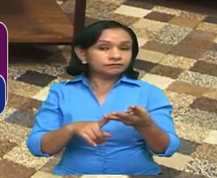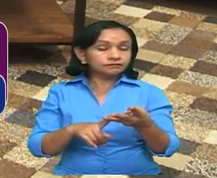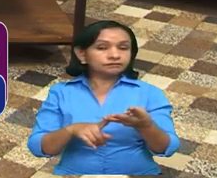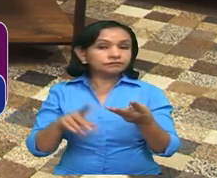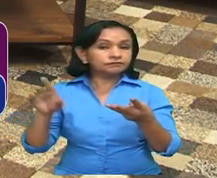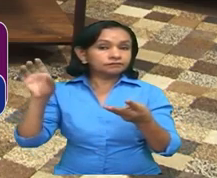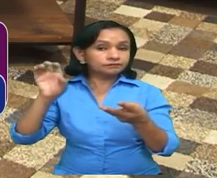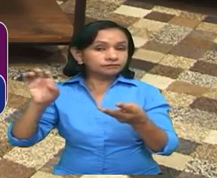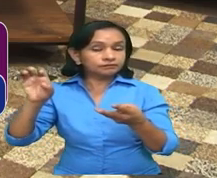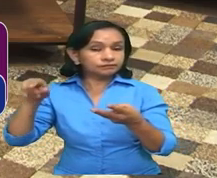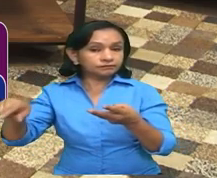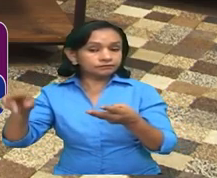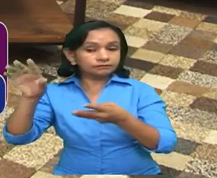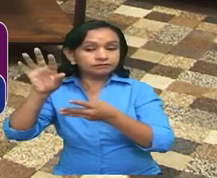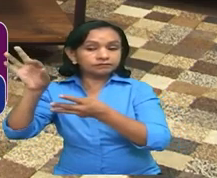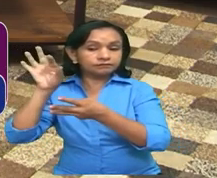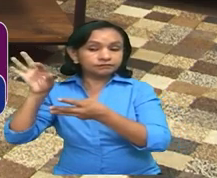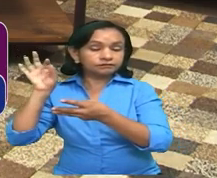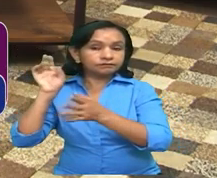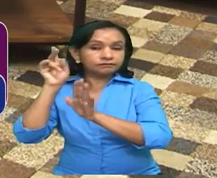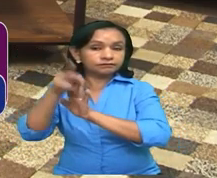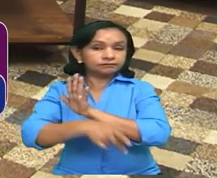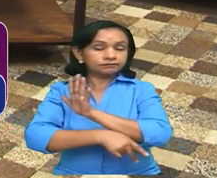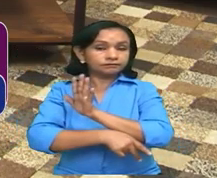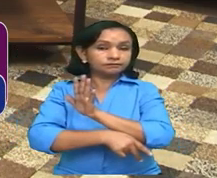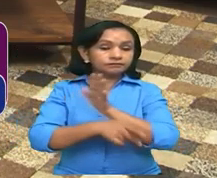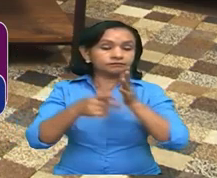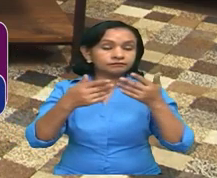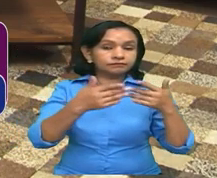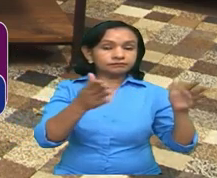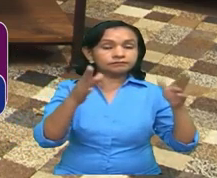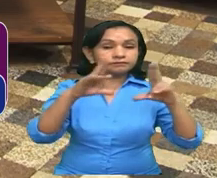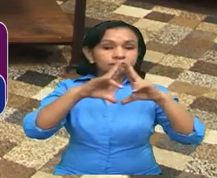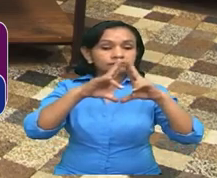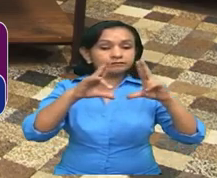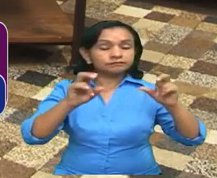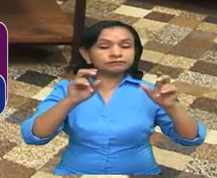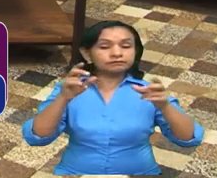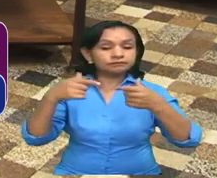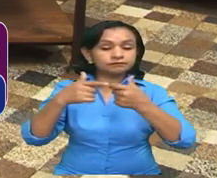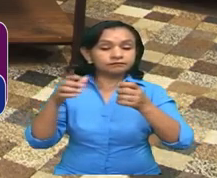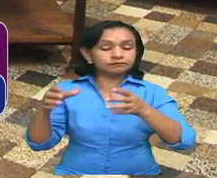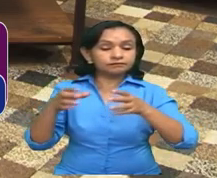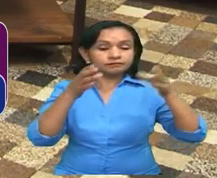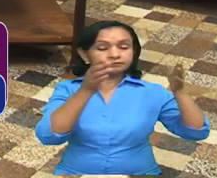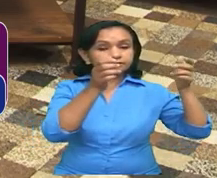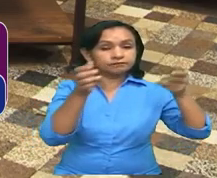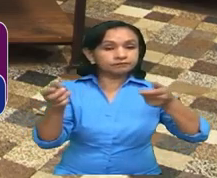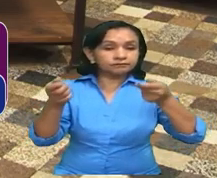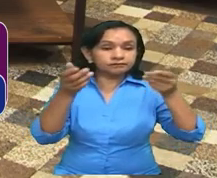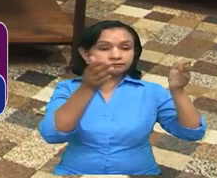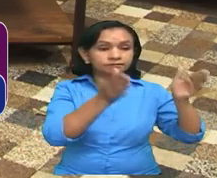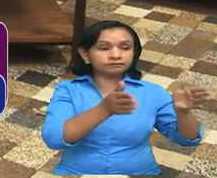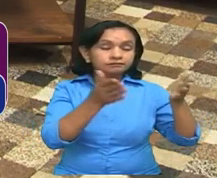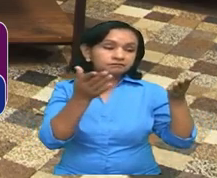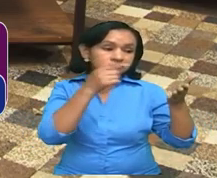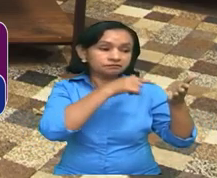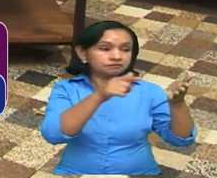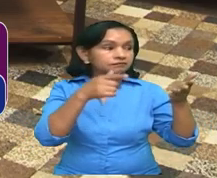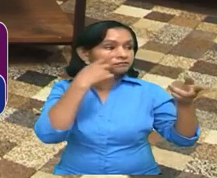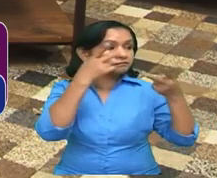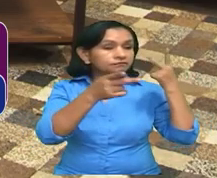a nosotros que hay países en particular que les interesa este tipo de paquete, como es Alemania, tenemos a Rusia